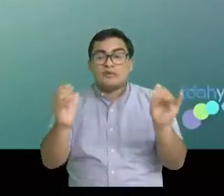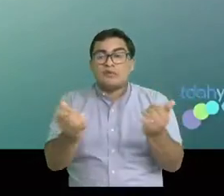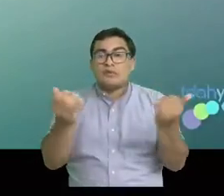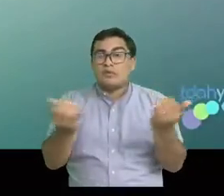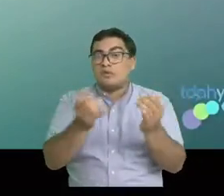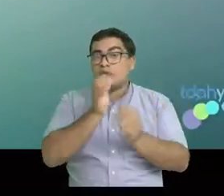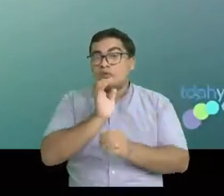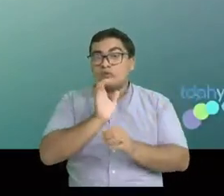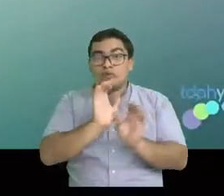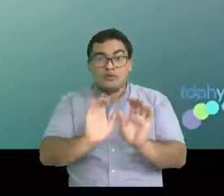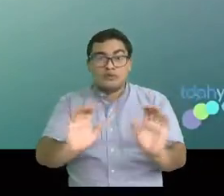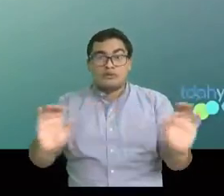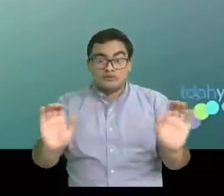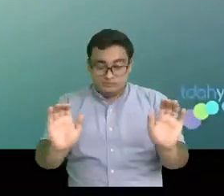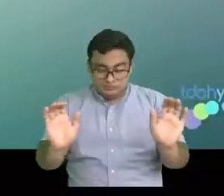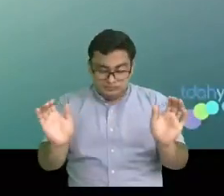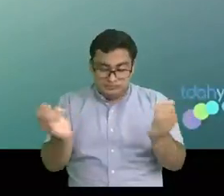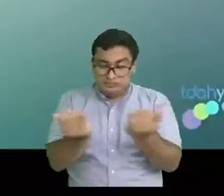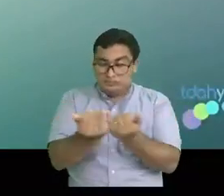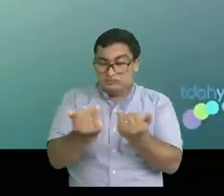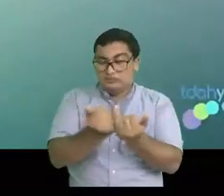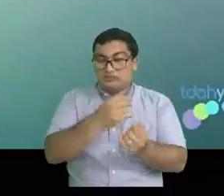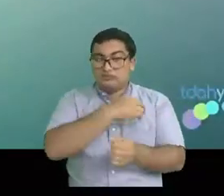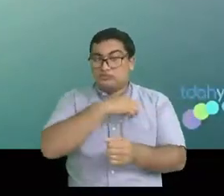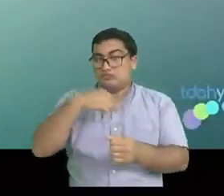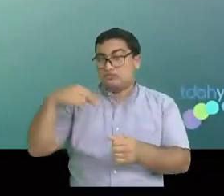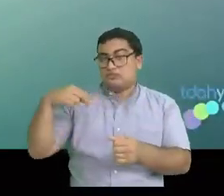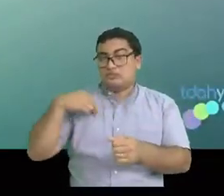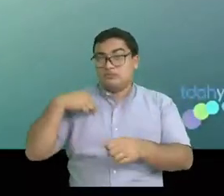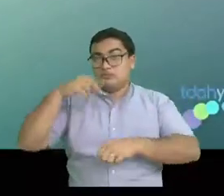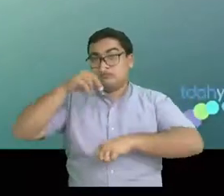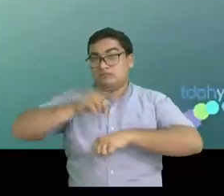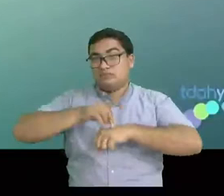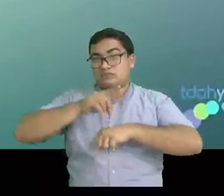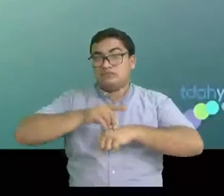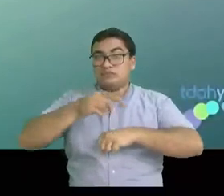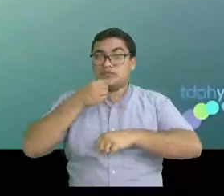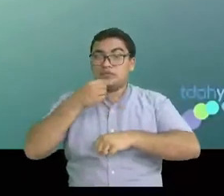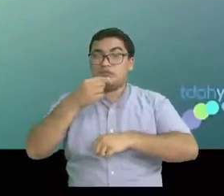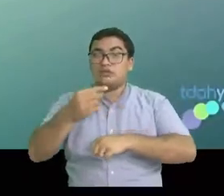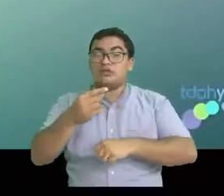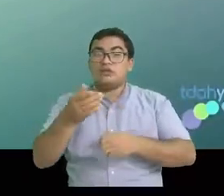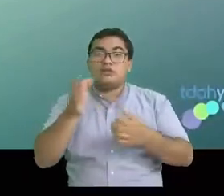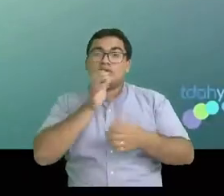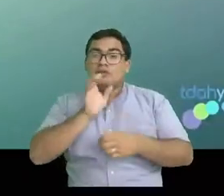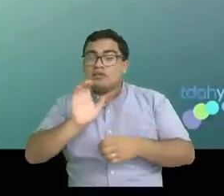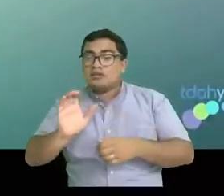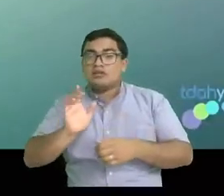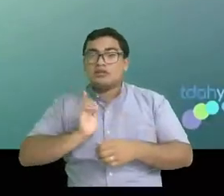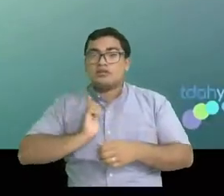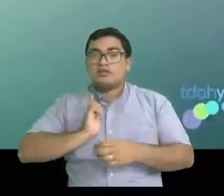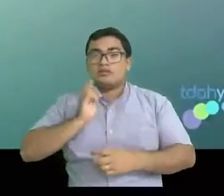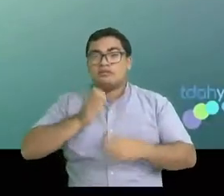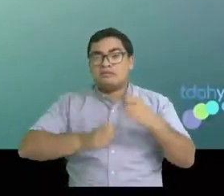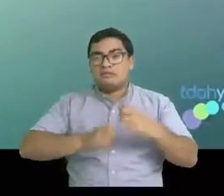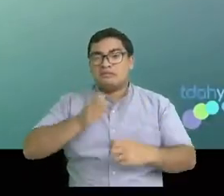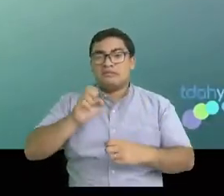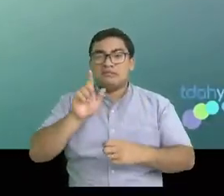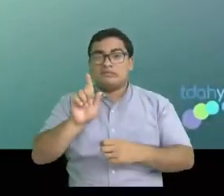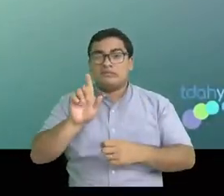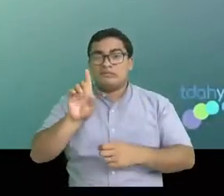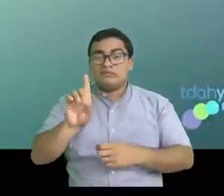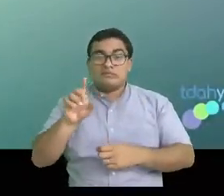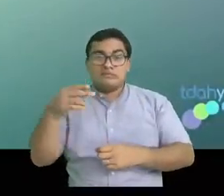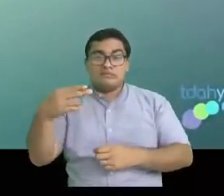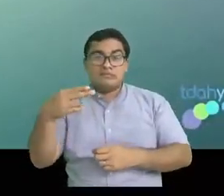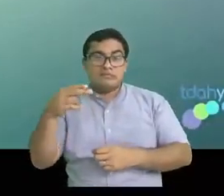¿verdad? Yeah. Nosotros como médicos orientamos a los papás de que los niños que tienen trastornos por déficit de atención del tipo